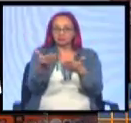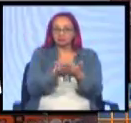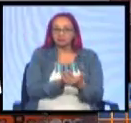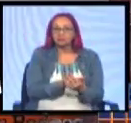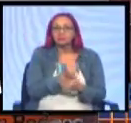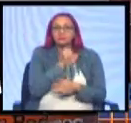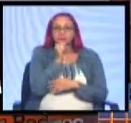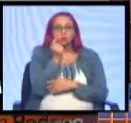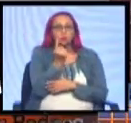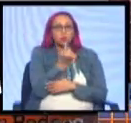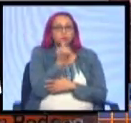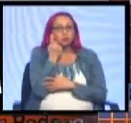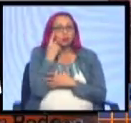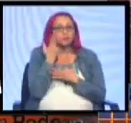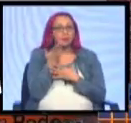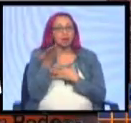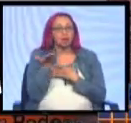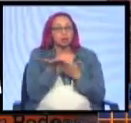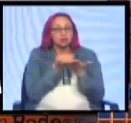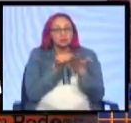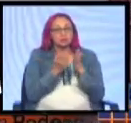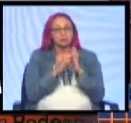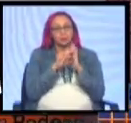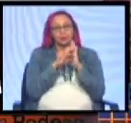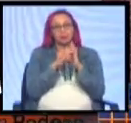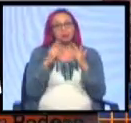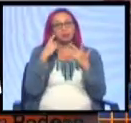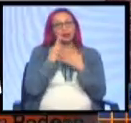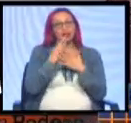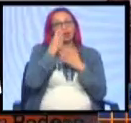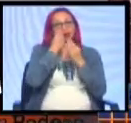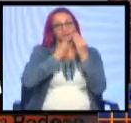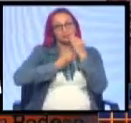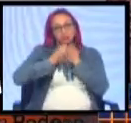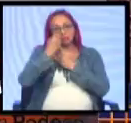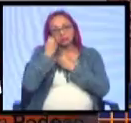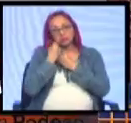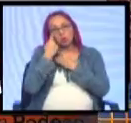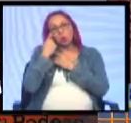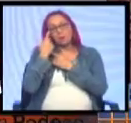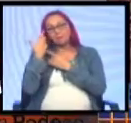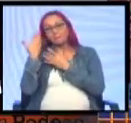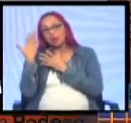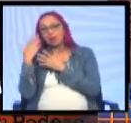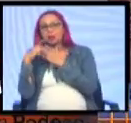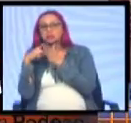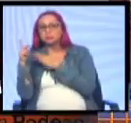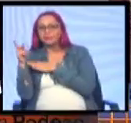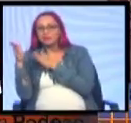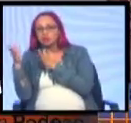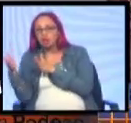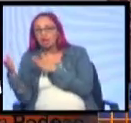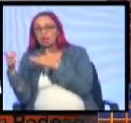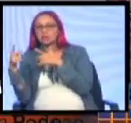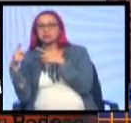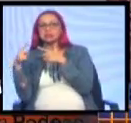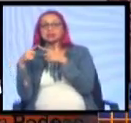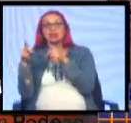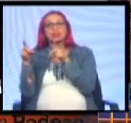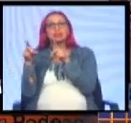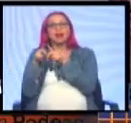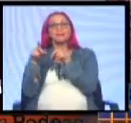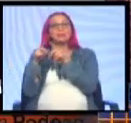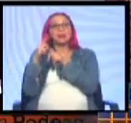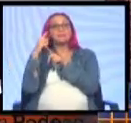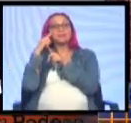no solo para los servicios, por ejemplo, para la alimentación, para los profesionales, sino